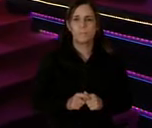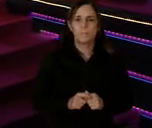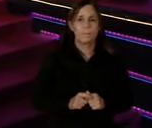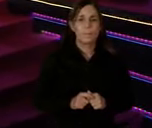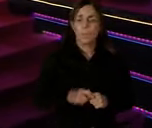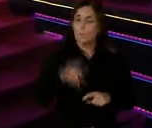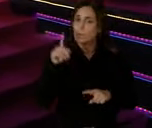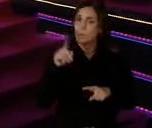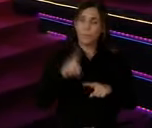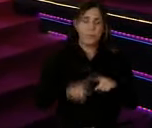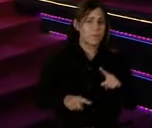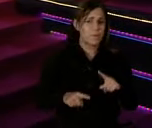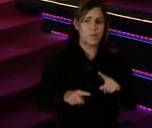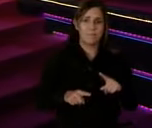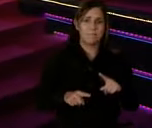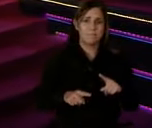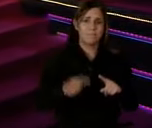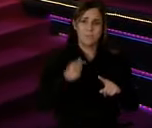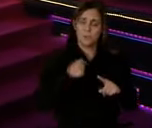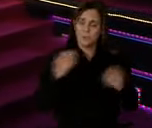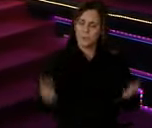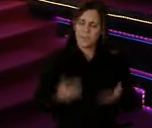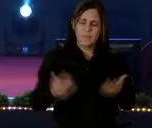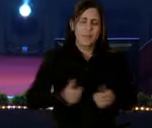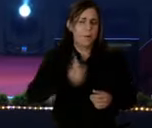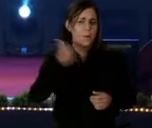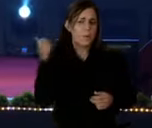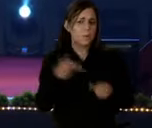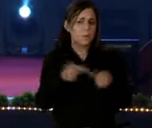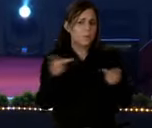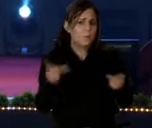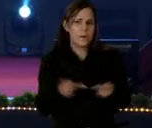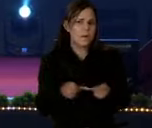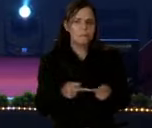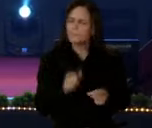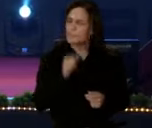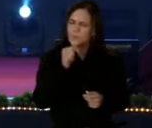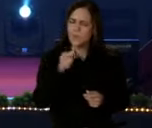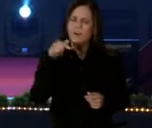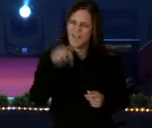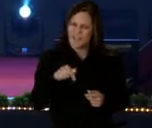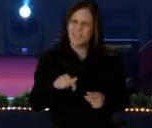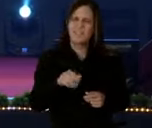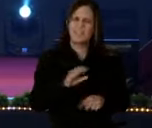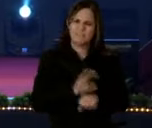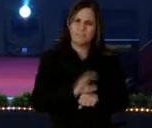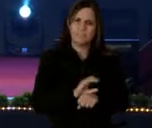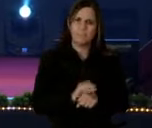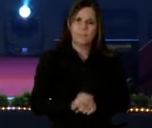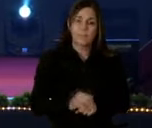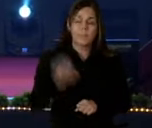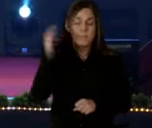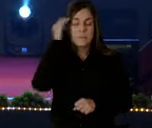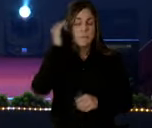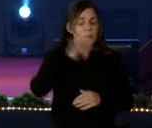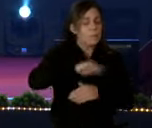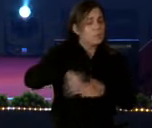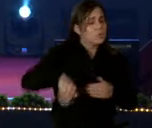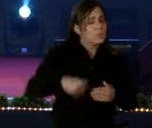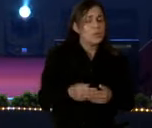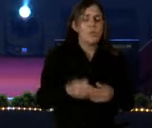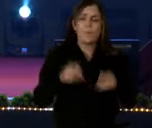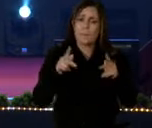otro lugar que no fuera en esta casa. Y de la misma manera sé que todo el que ha pasado por un momento de dificultad ha sentido lo mismo